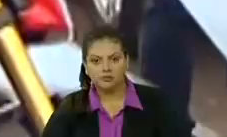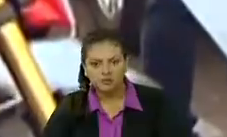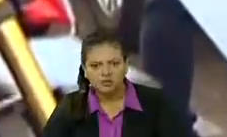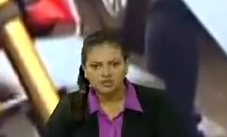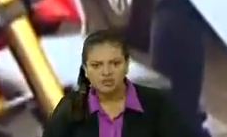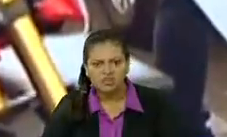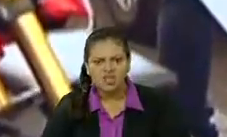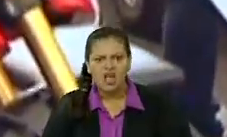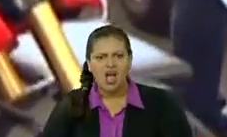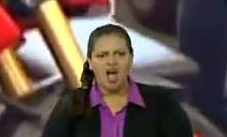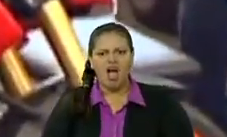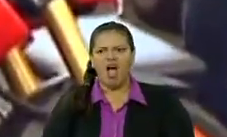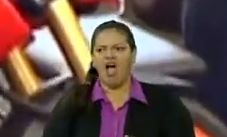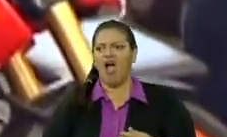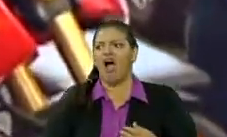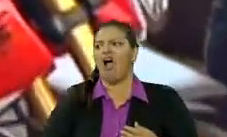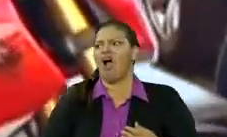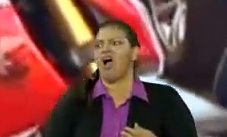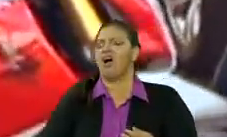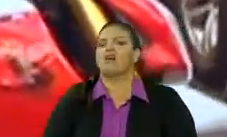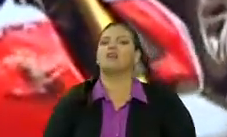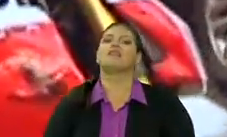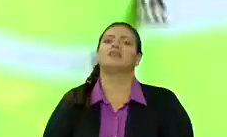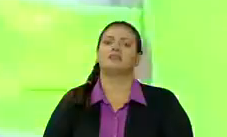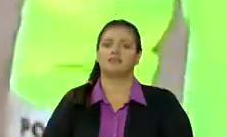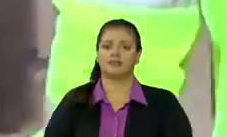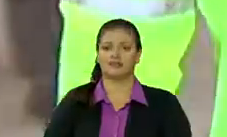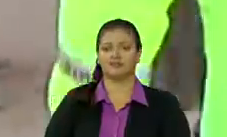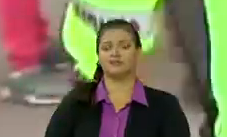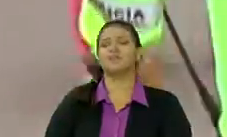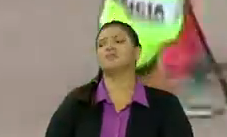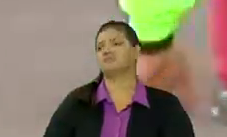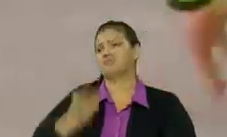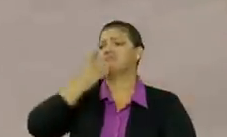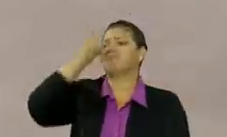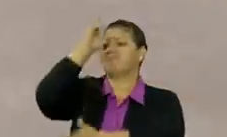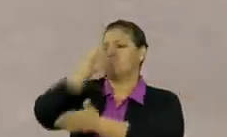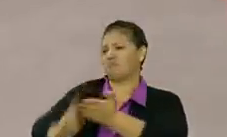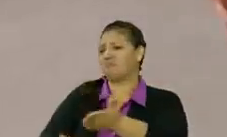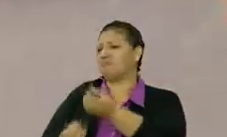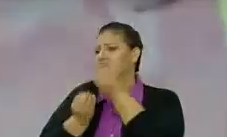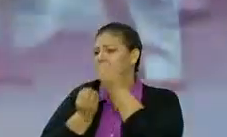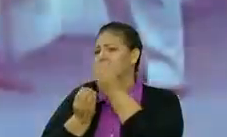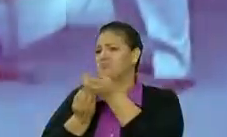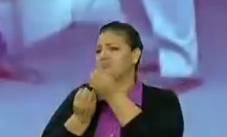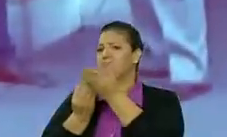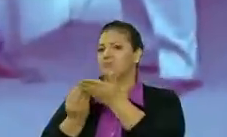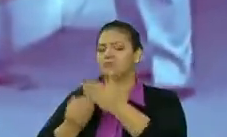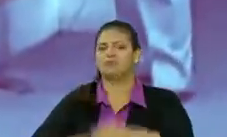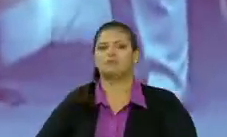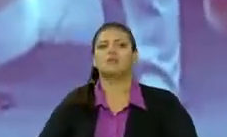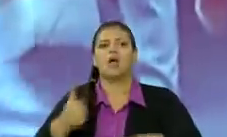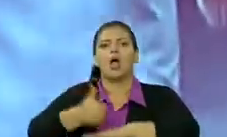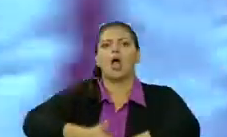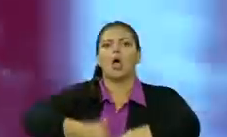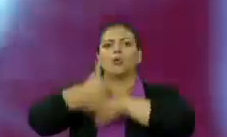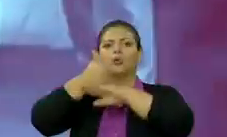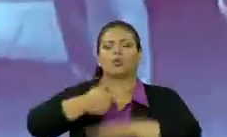pensó que con el pasar de los días su caso quedó en el olvido. Nunca se imaginó que agentes de la DINAPEN estaban cerca.